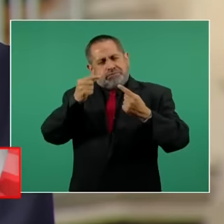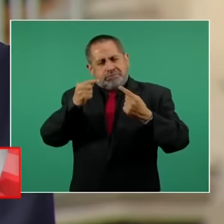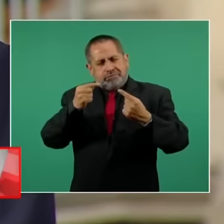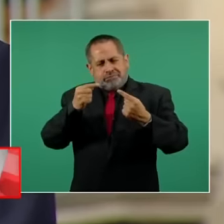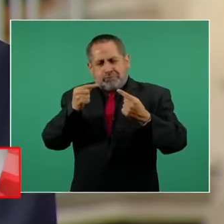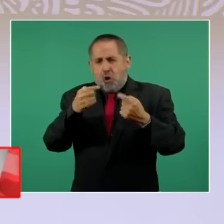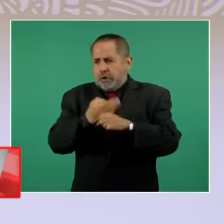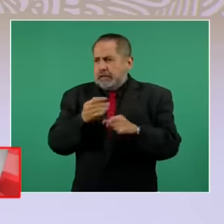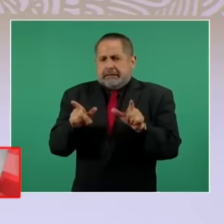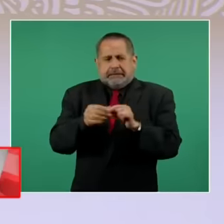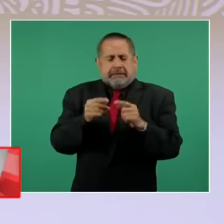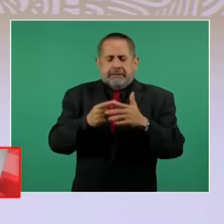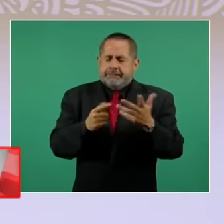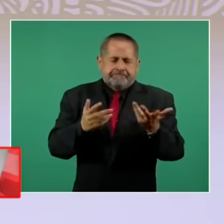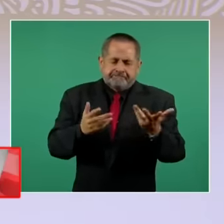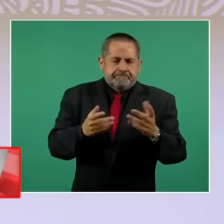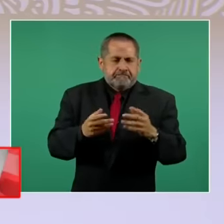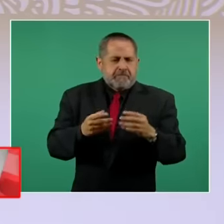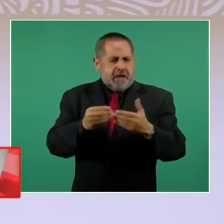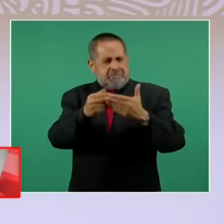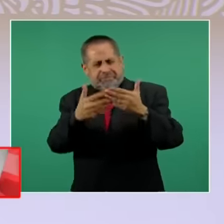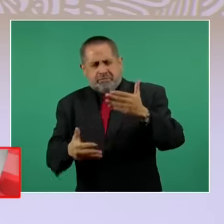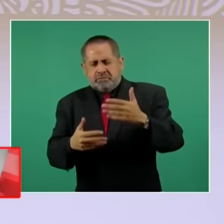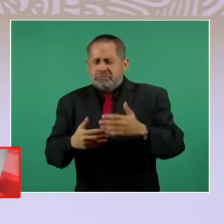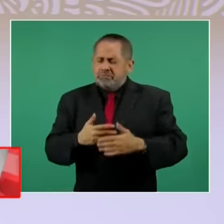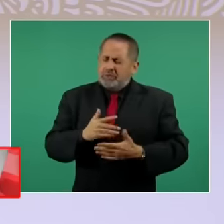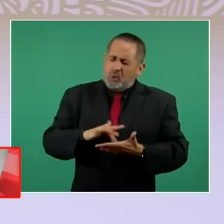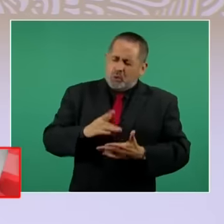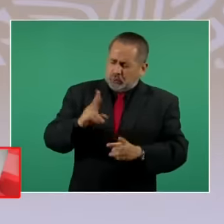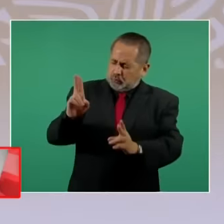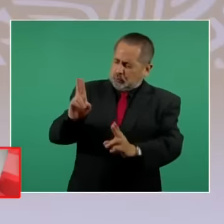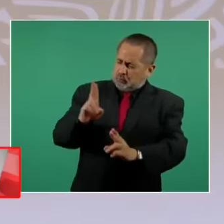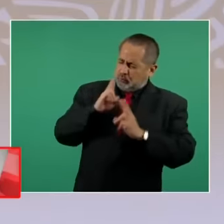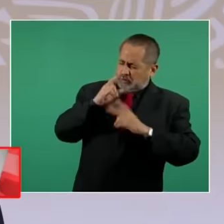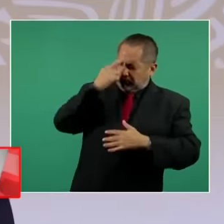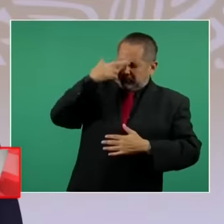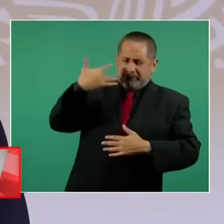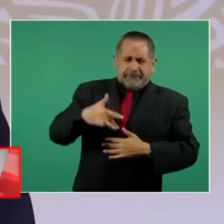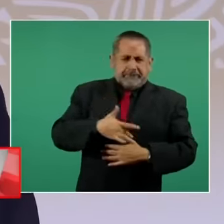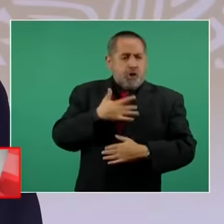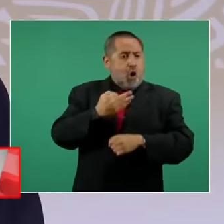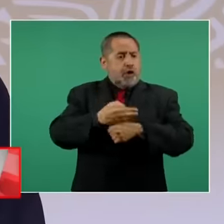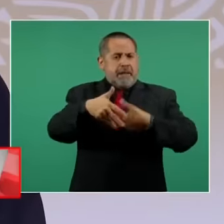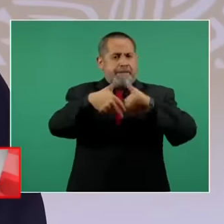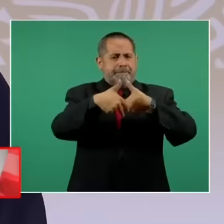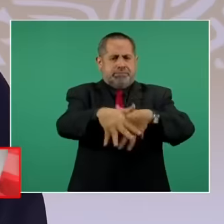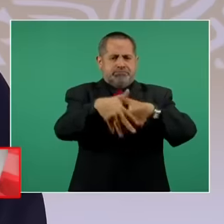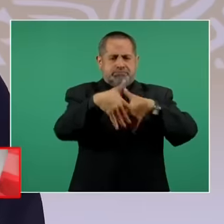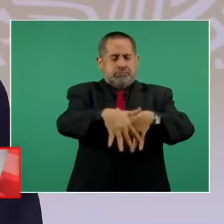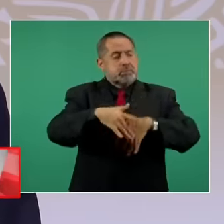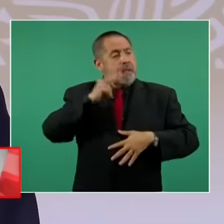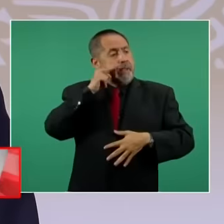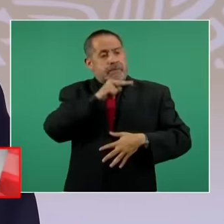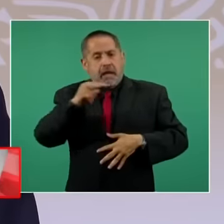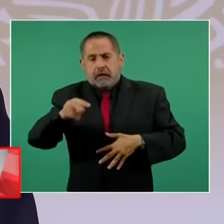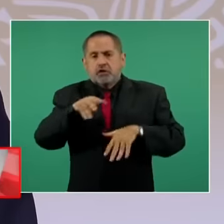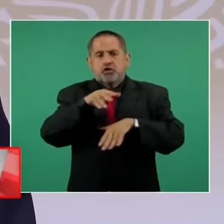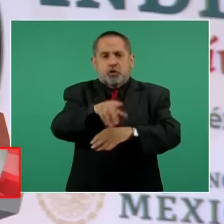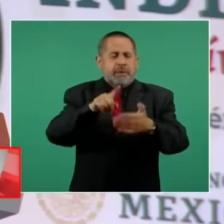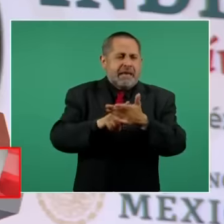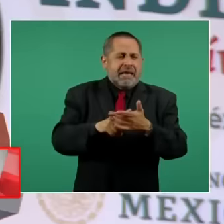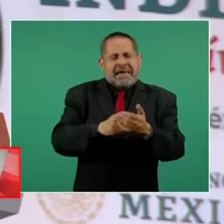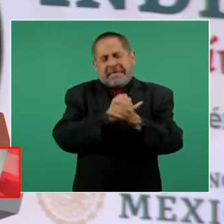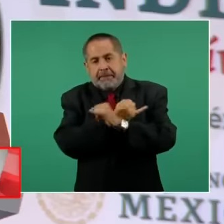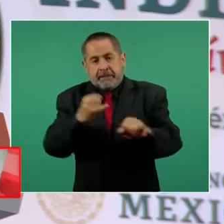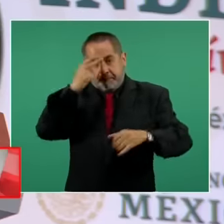breve, es un gran honor participar en el desfile militar que conmemora el inicio de la lucha por la independencia de México y expresar